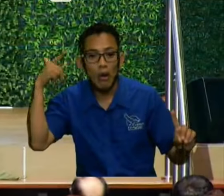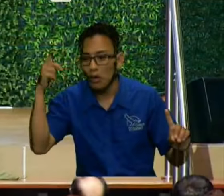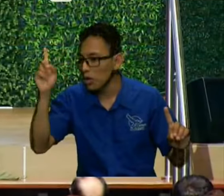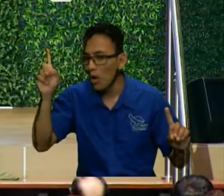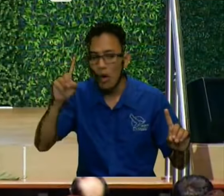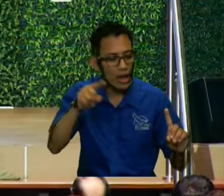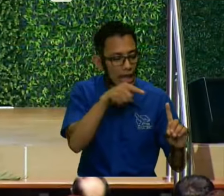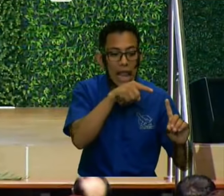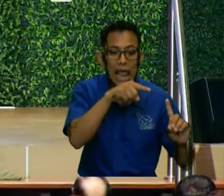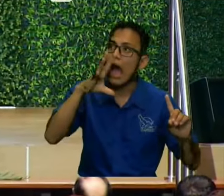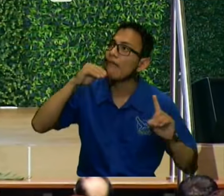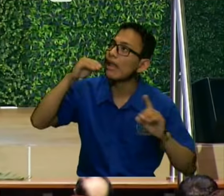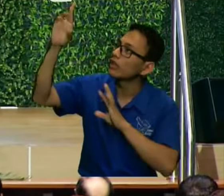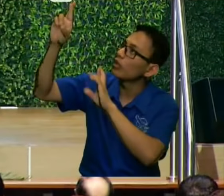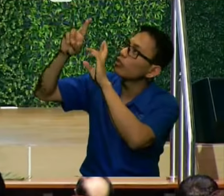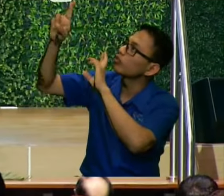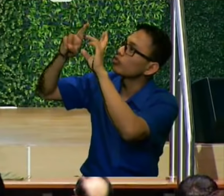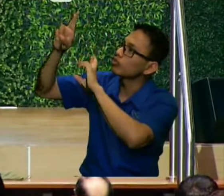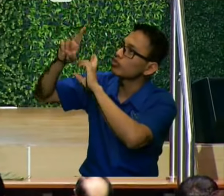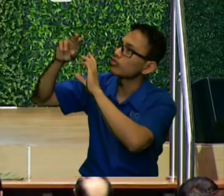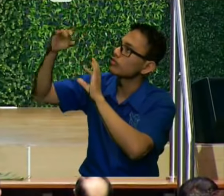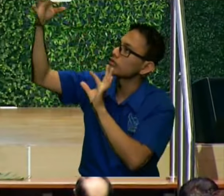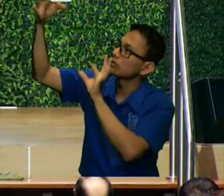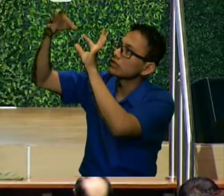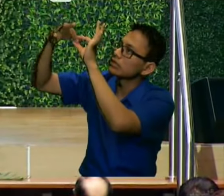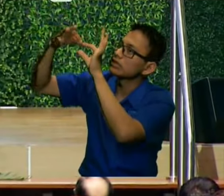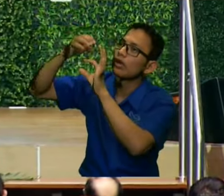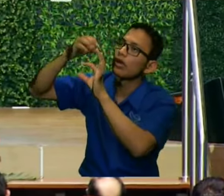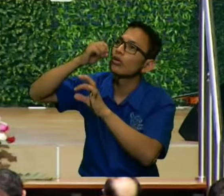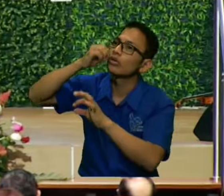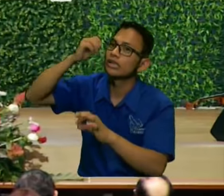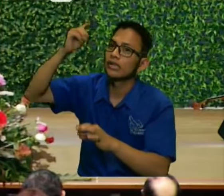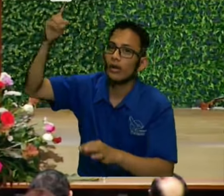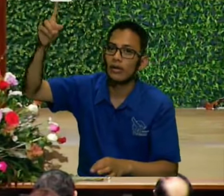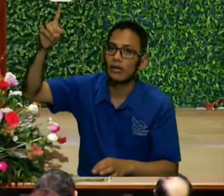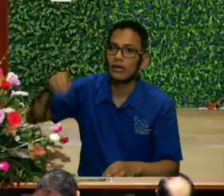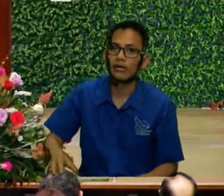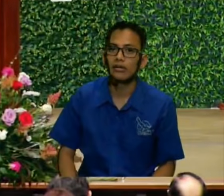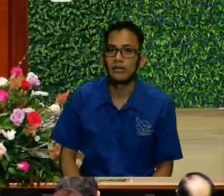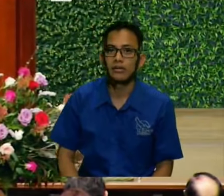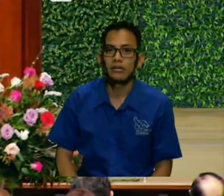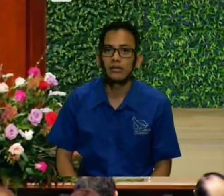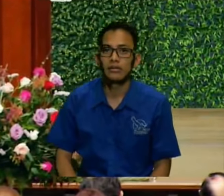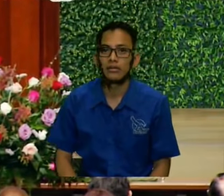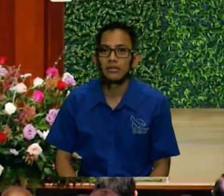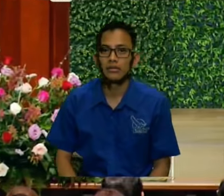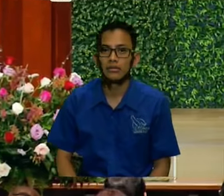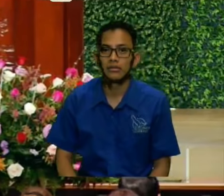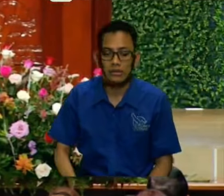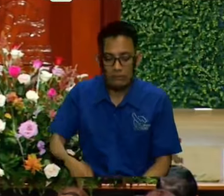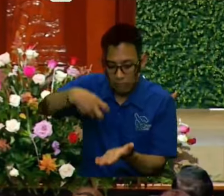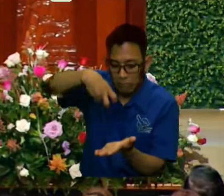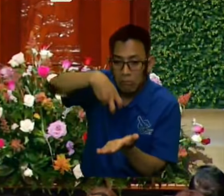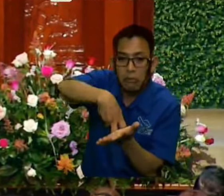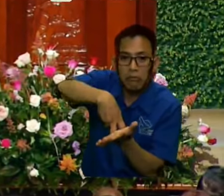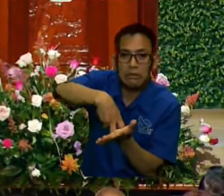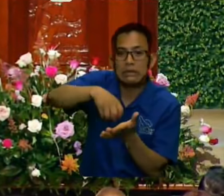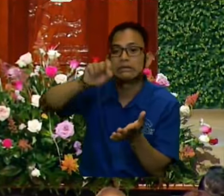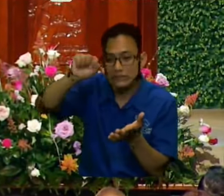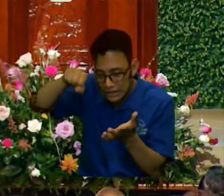sus patrones de cómo uno debería de hacer sus cosas, ¿eh? Si está arrodillado, está orando. No, puede estar